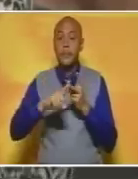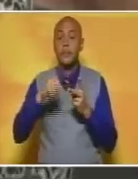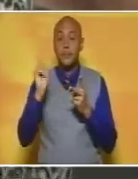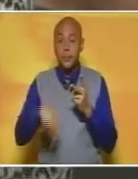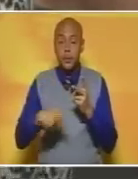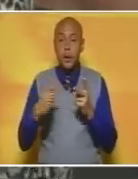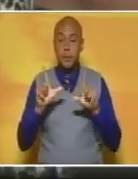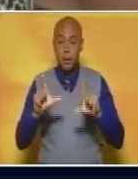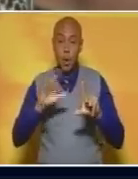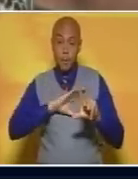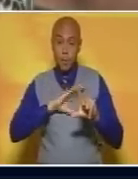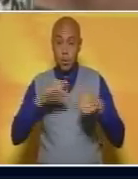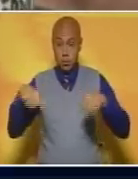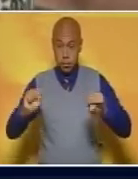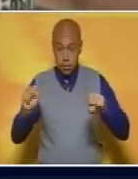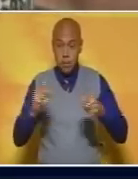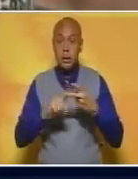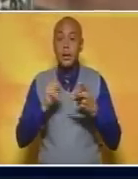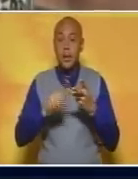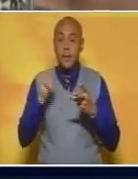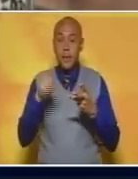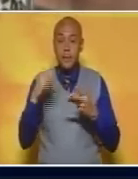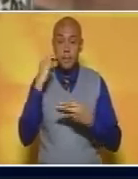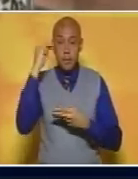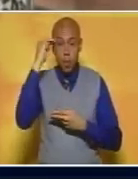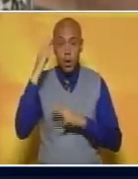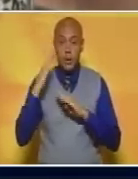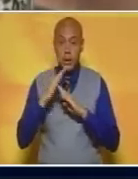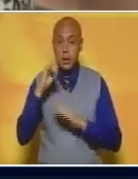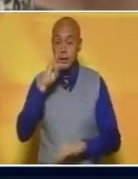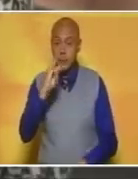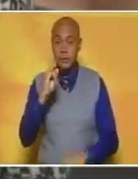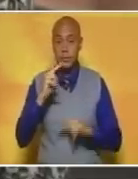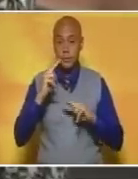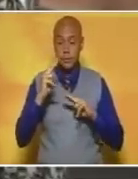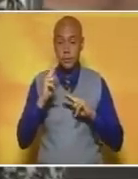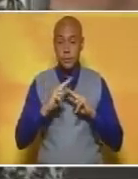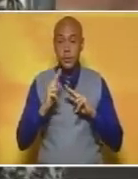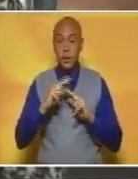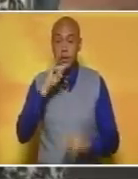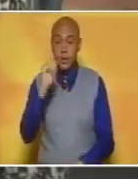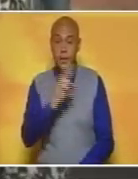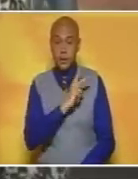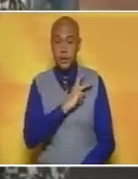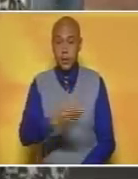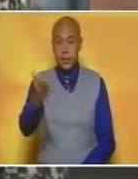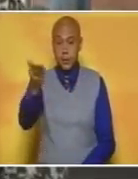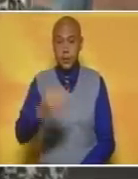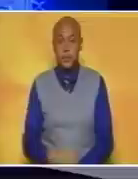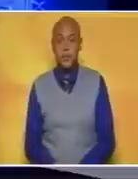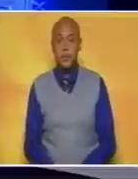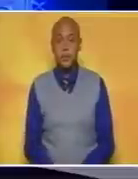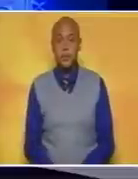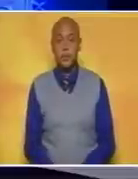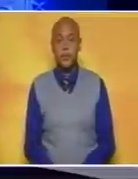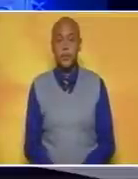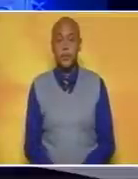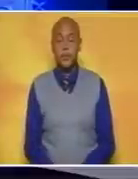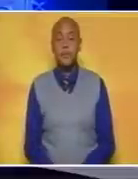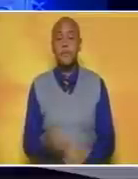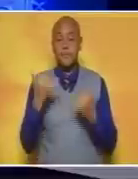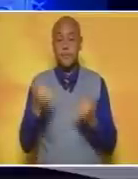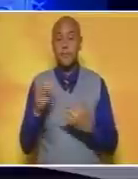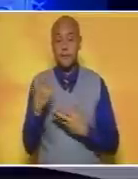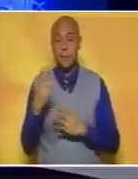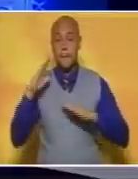el título de propiedad de la moto y el tag de combustible. En Táchira, Marina Glot, Noticiero Venevisión. Momento